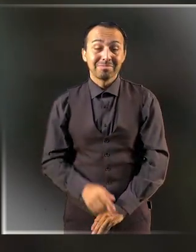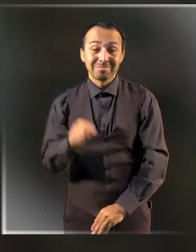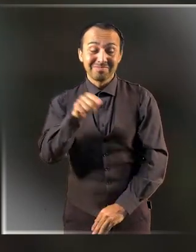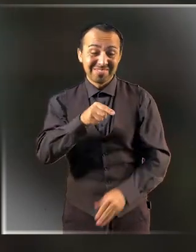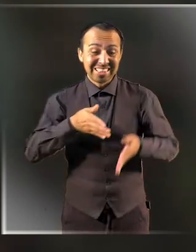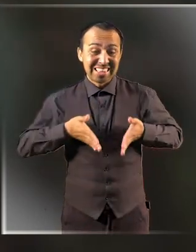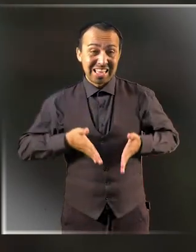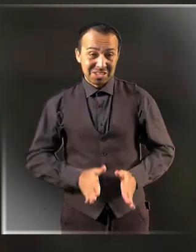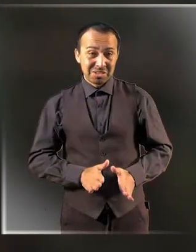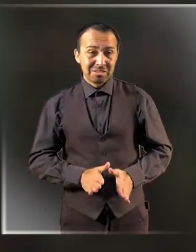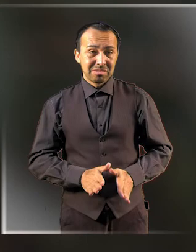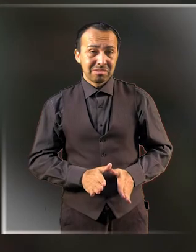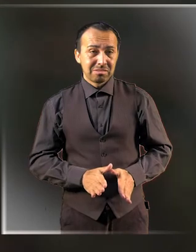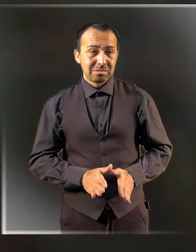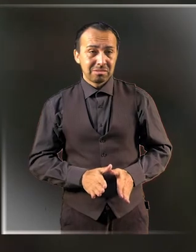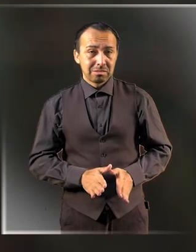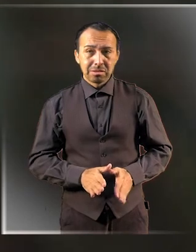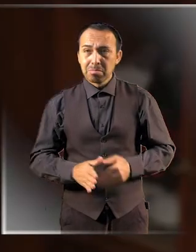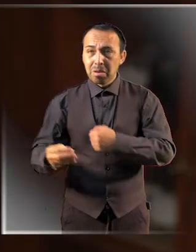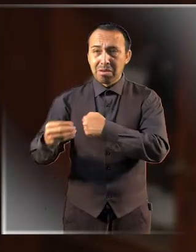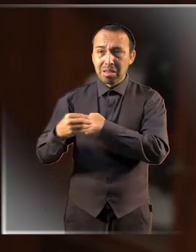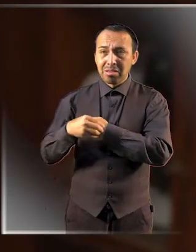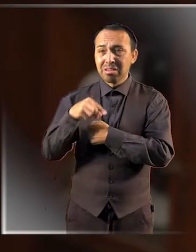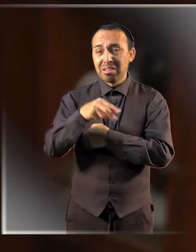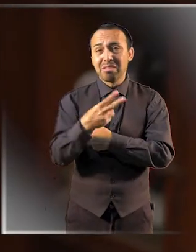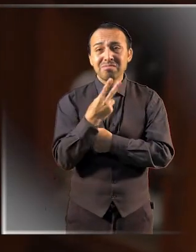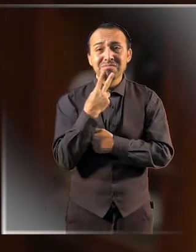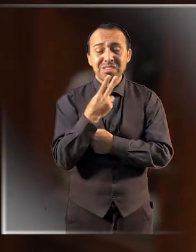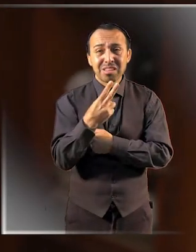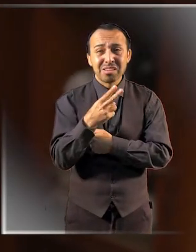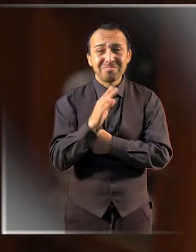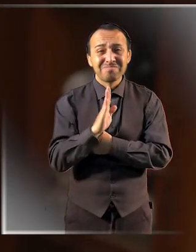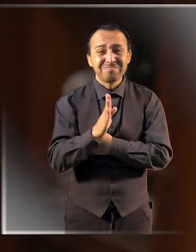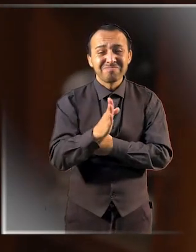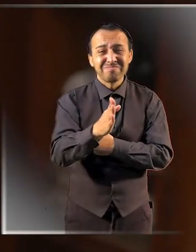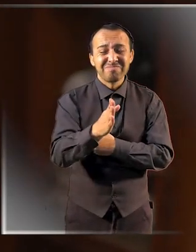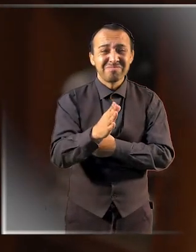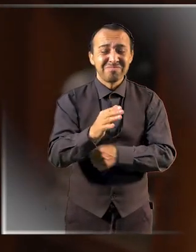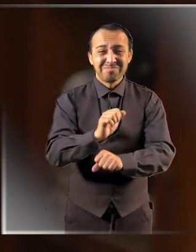Porque nació él y dijeron qué posibilidad de vida no tenía.